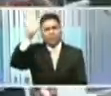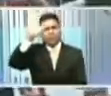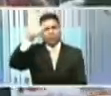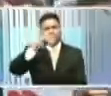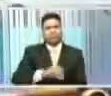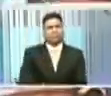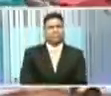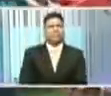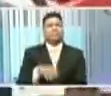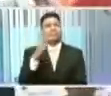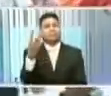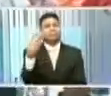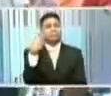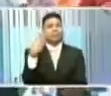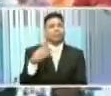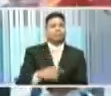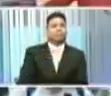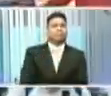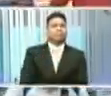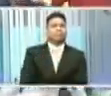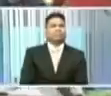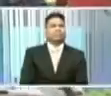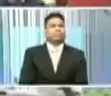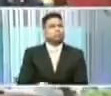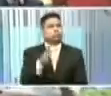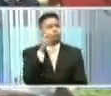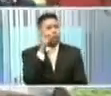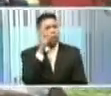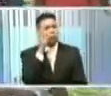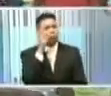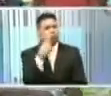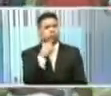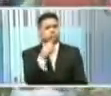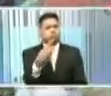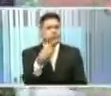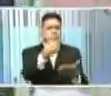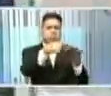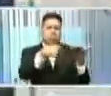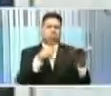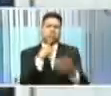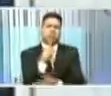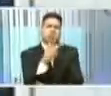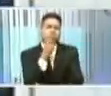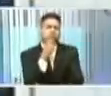Y miren, yo escuché unas declaraciones hoy